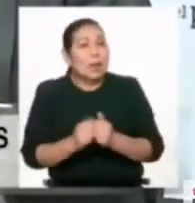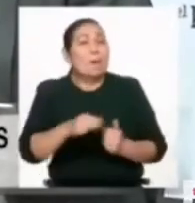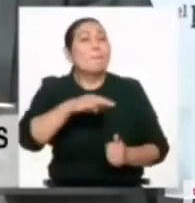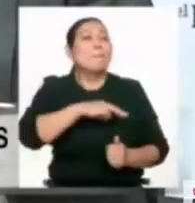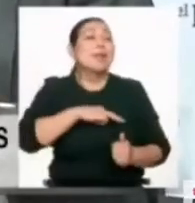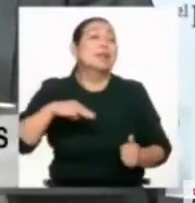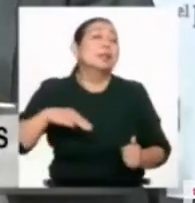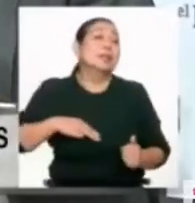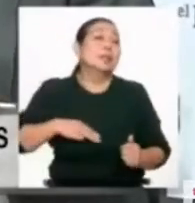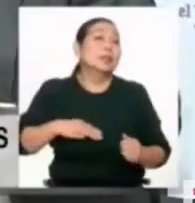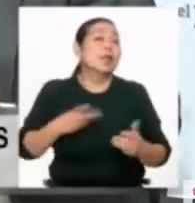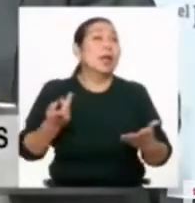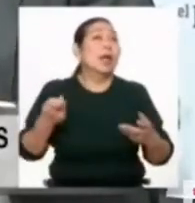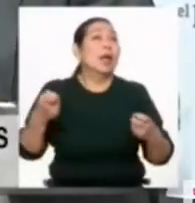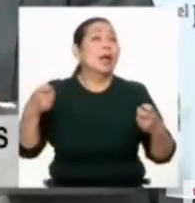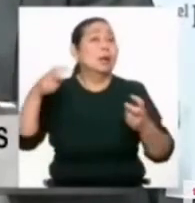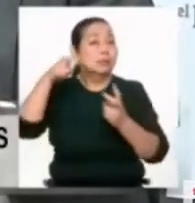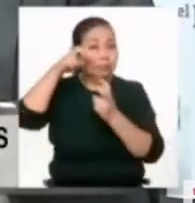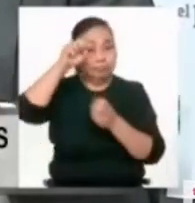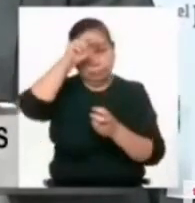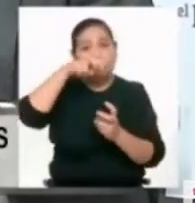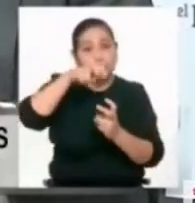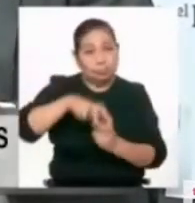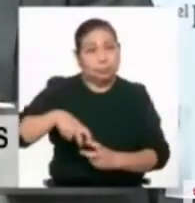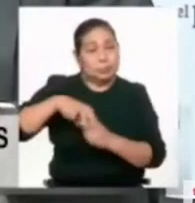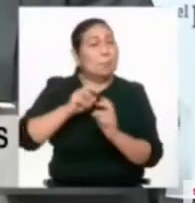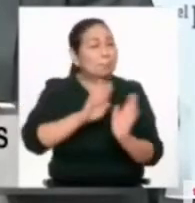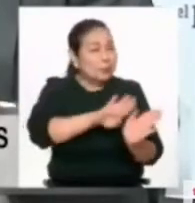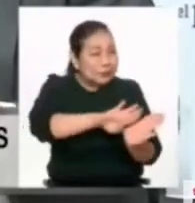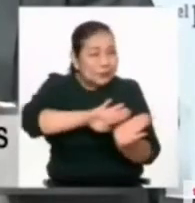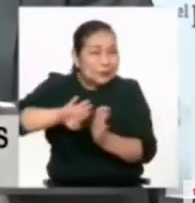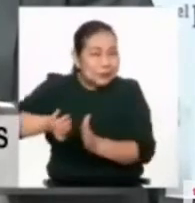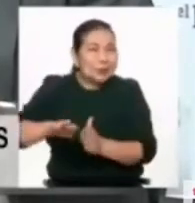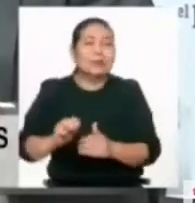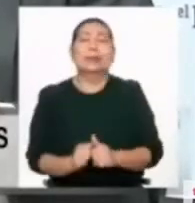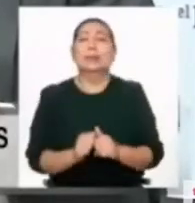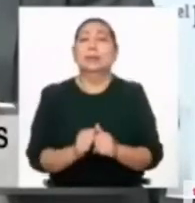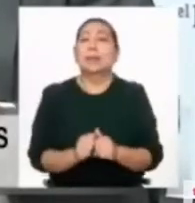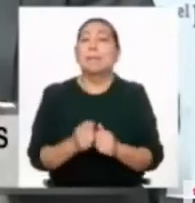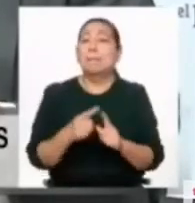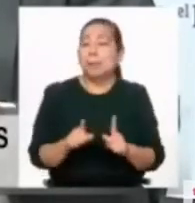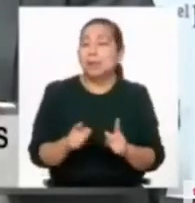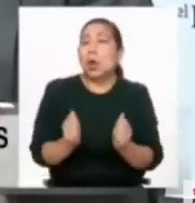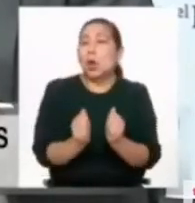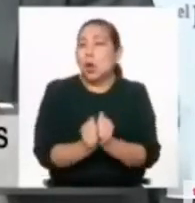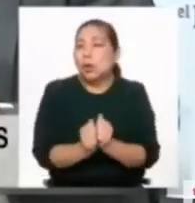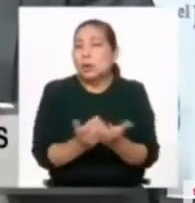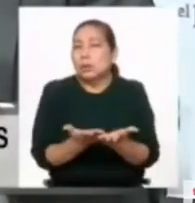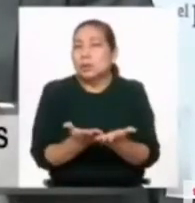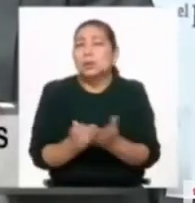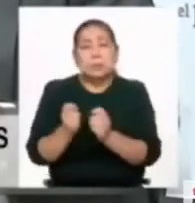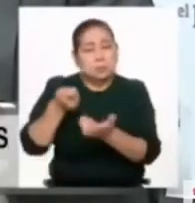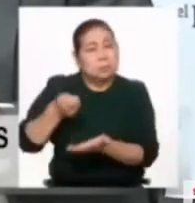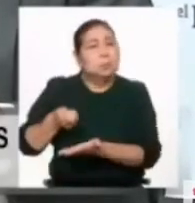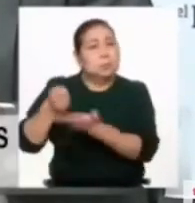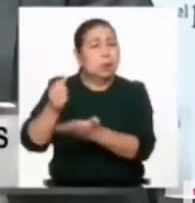con el Ministerio de Energía y Minas un proceso para ver si eliminamos esos pasivos mineros con un